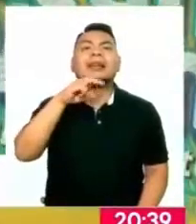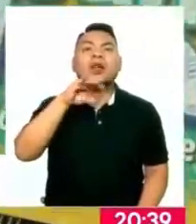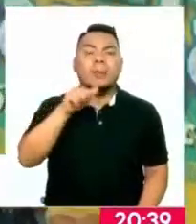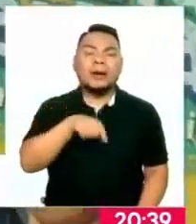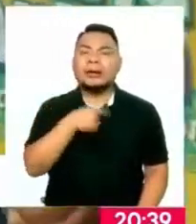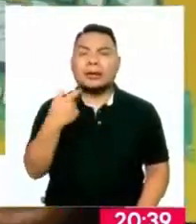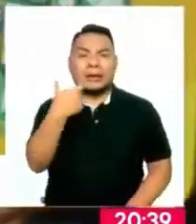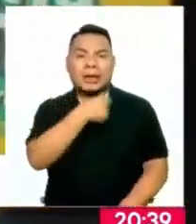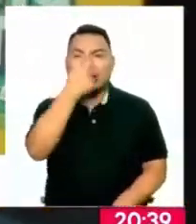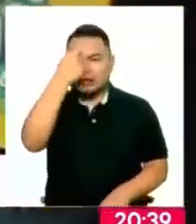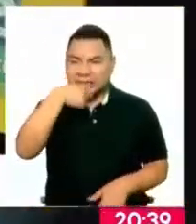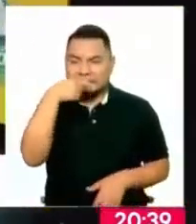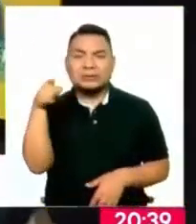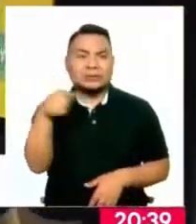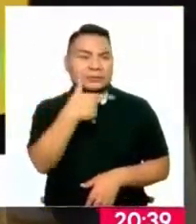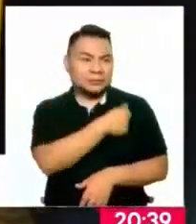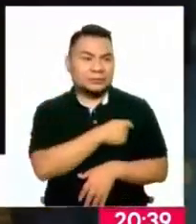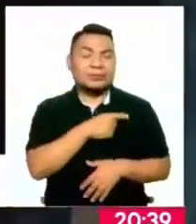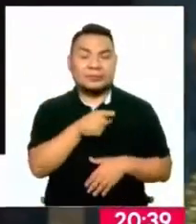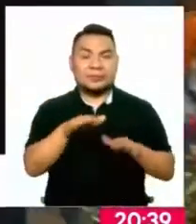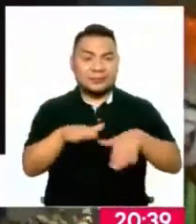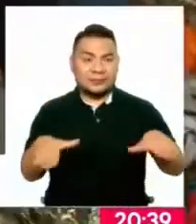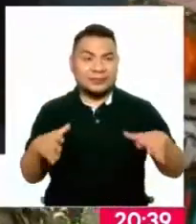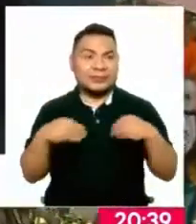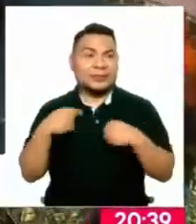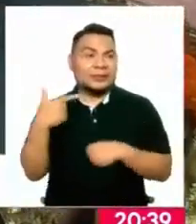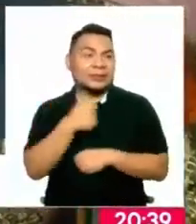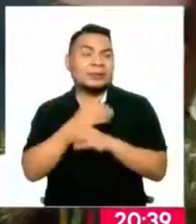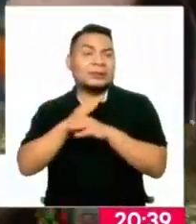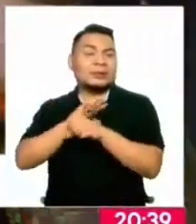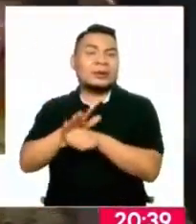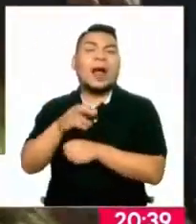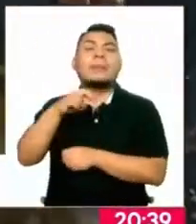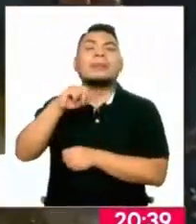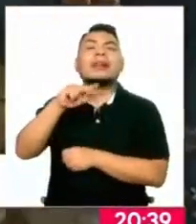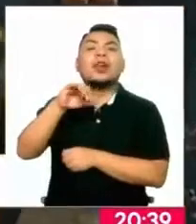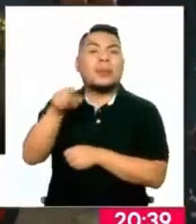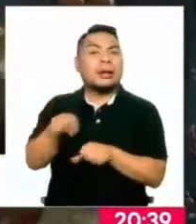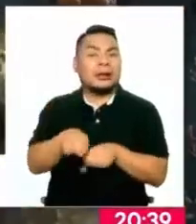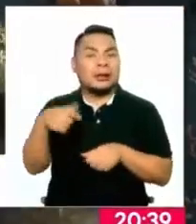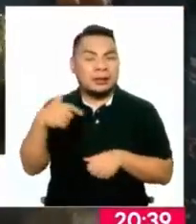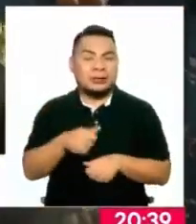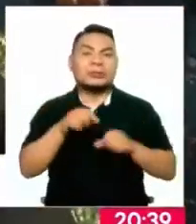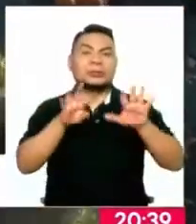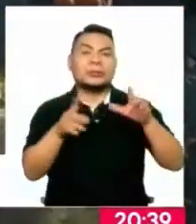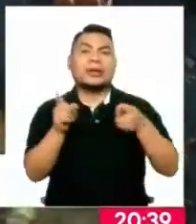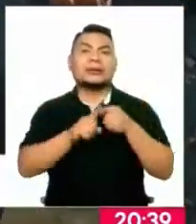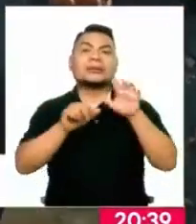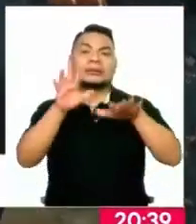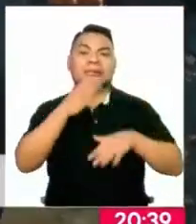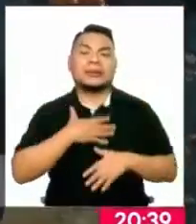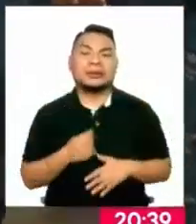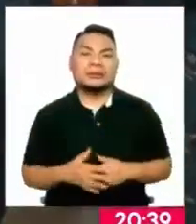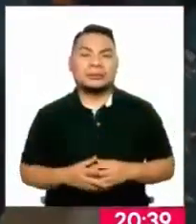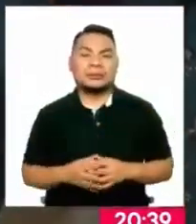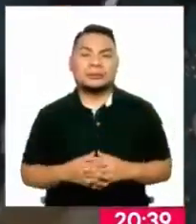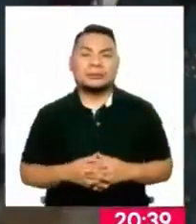influenza. La edad ideal de las niñas para recibir la vacuna contra el papiloma humano es de 9 a 15